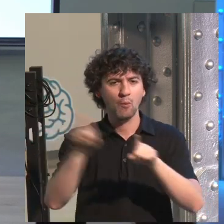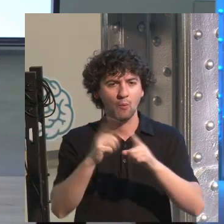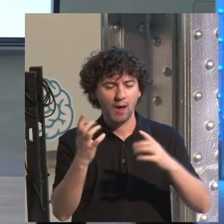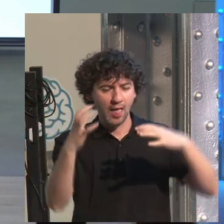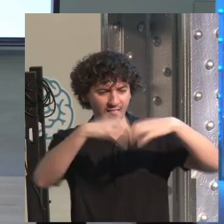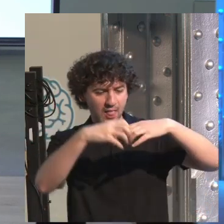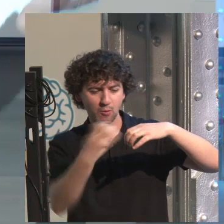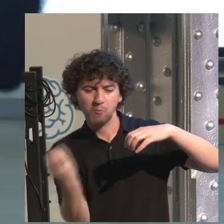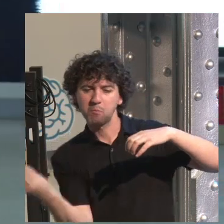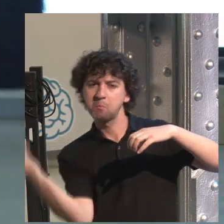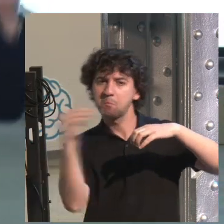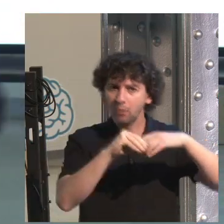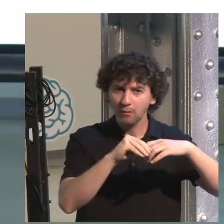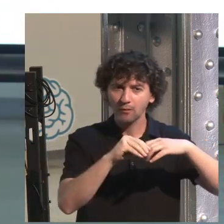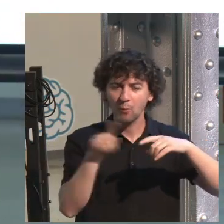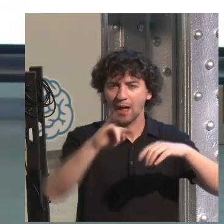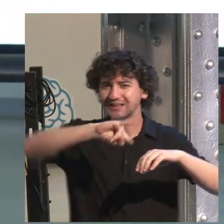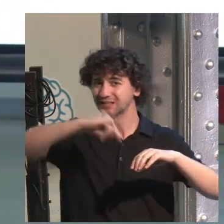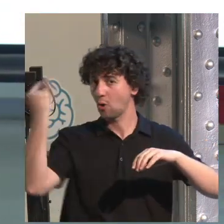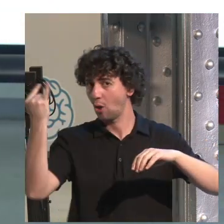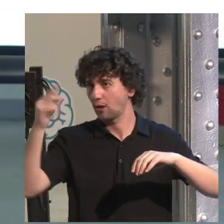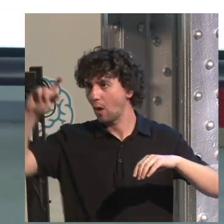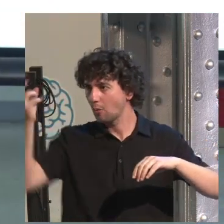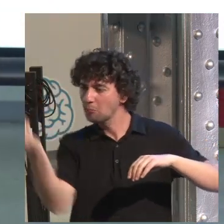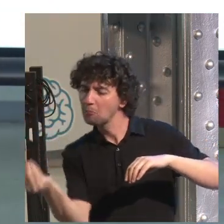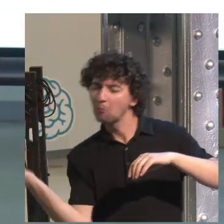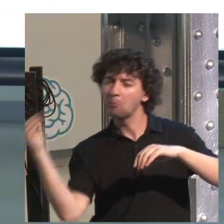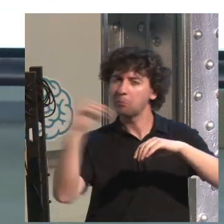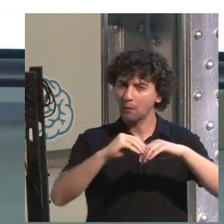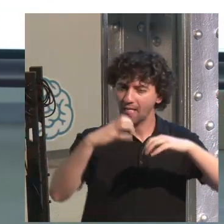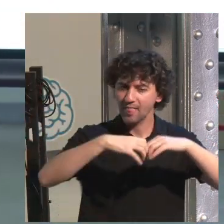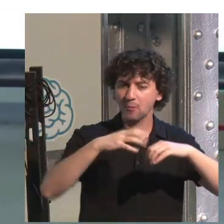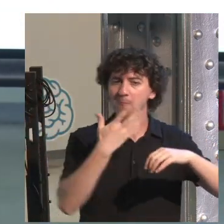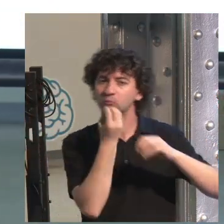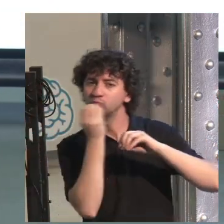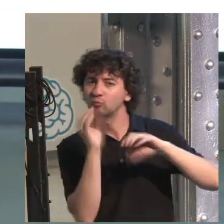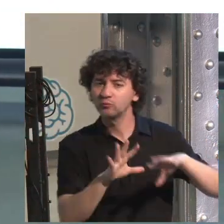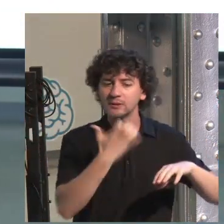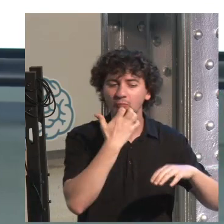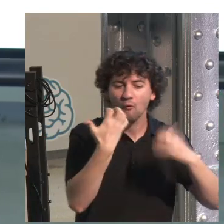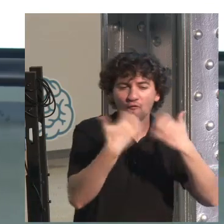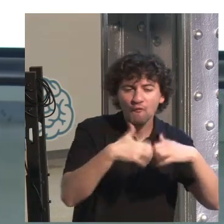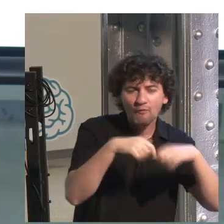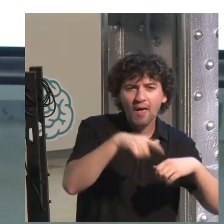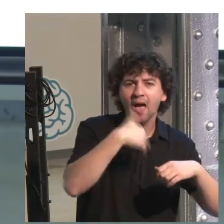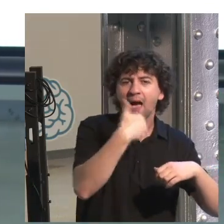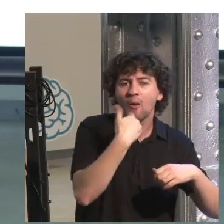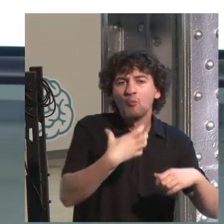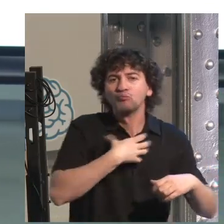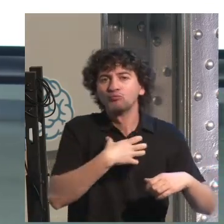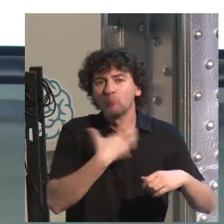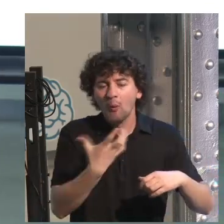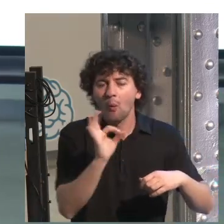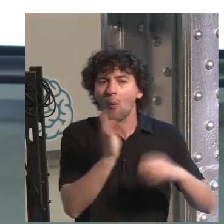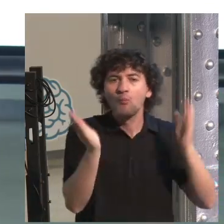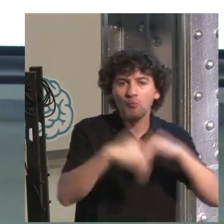cerebrales, donde implantamos tecnología en nuestro cerebro para suplir una funcionalidad o una capacidad no existente. Uno